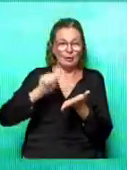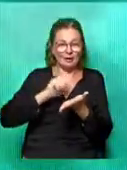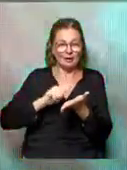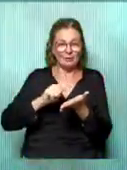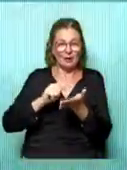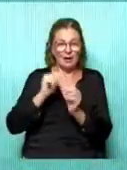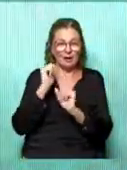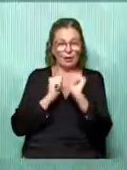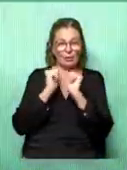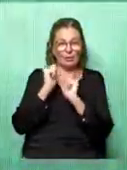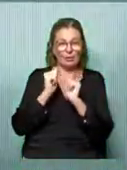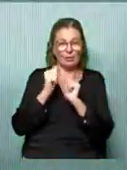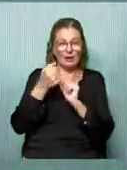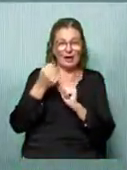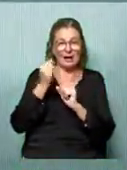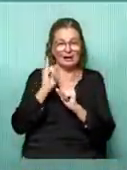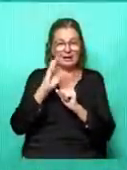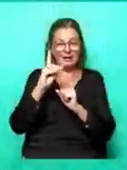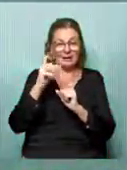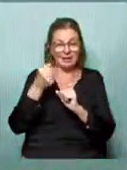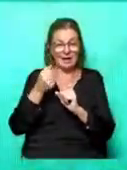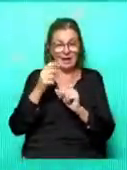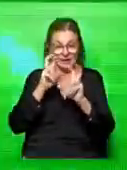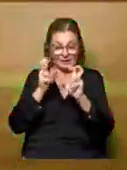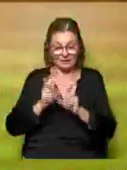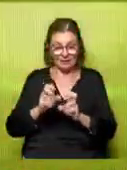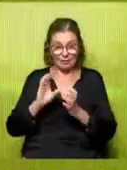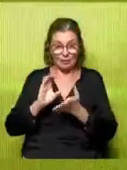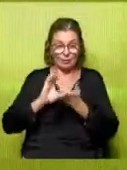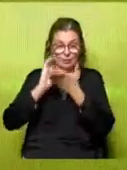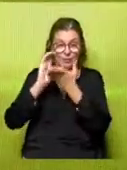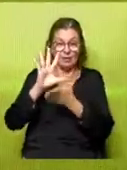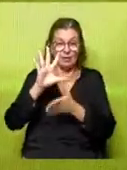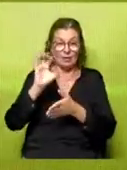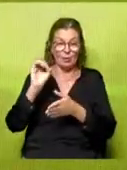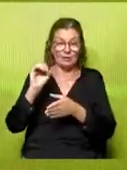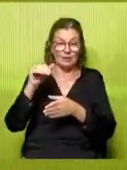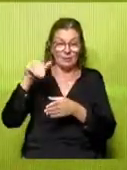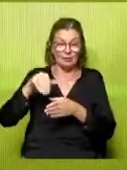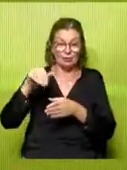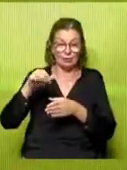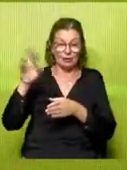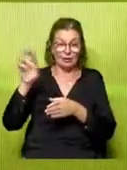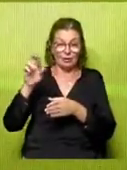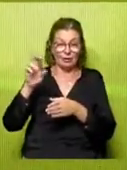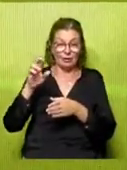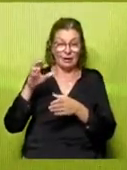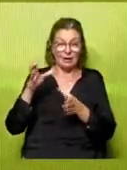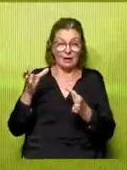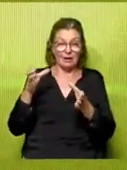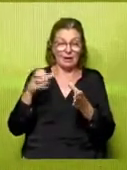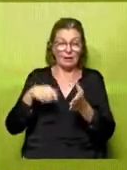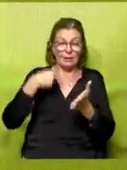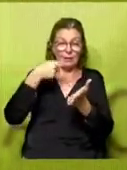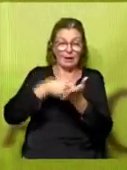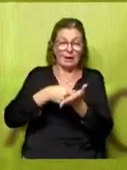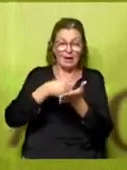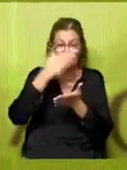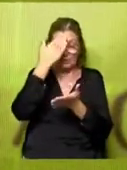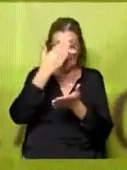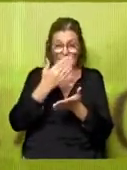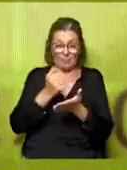la economista Aida Orelloni analizando las transferencias de los 50 millones de dólares que la bancada de Frente Amplio, con los propios materiales